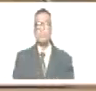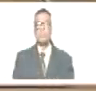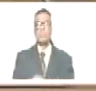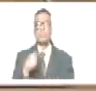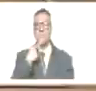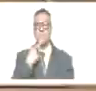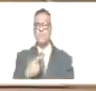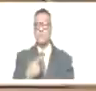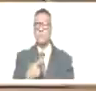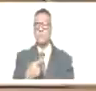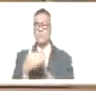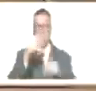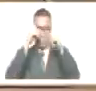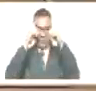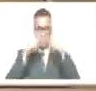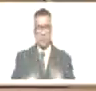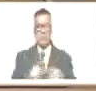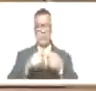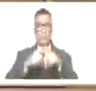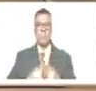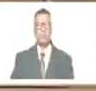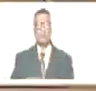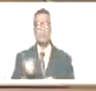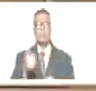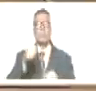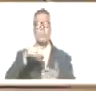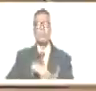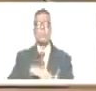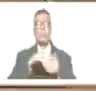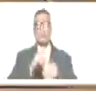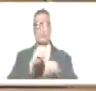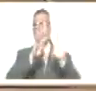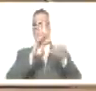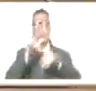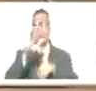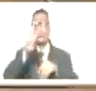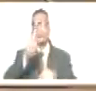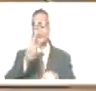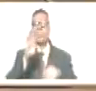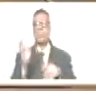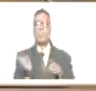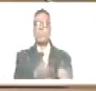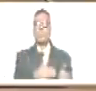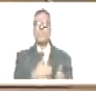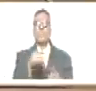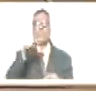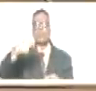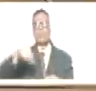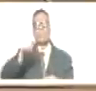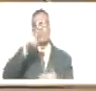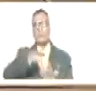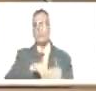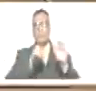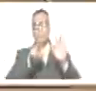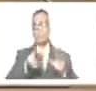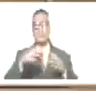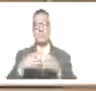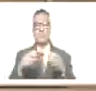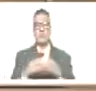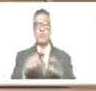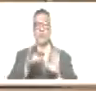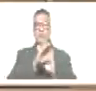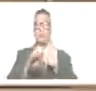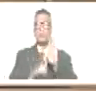la decisión número 1684 del 4 de noviembre de 2008, dictada por la Sala Constitucional de